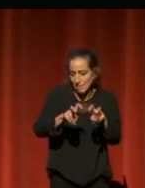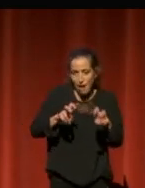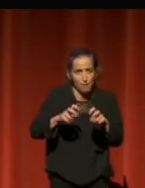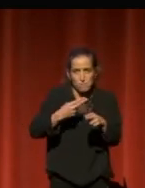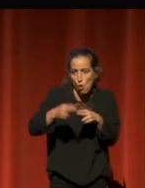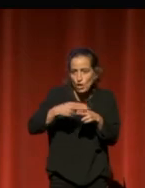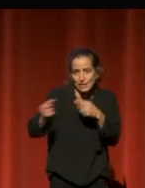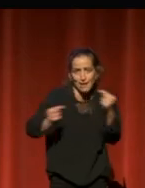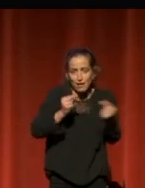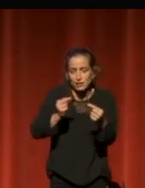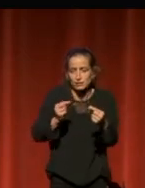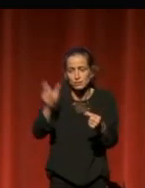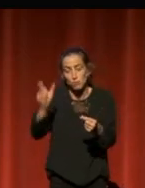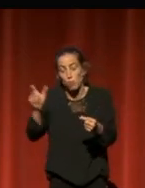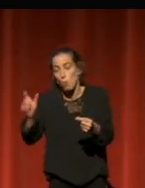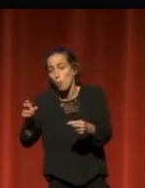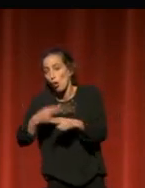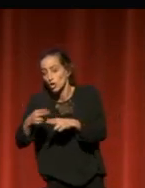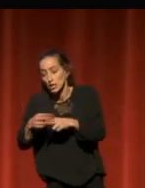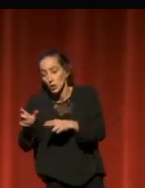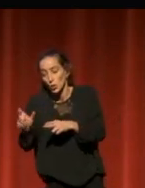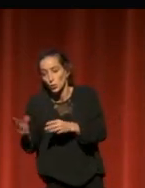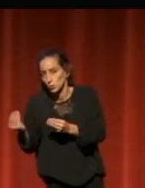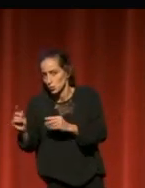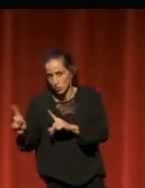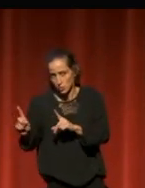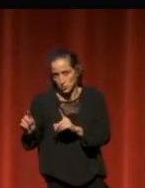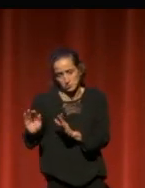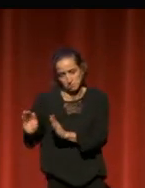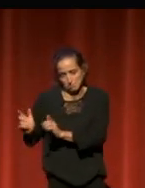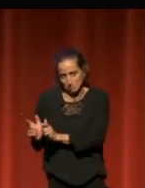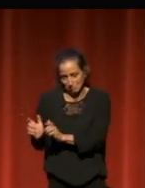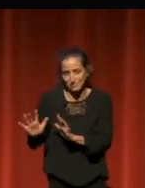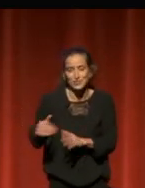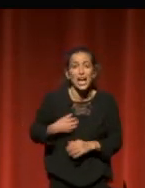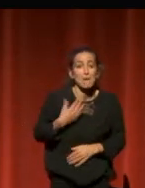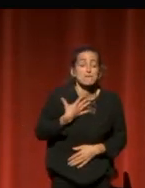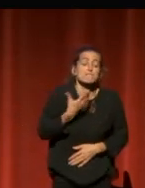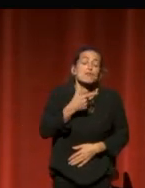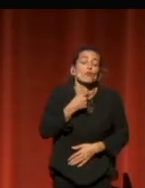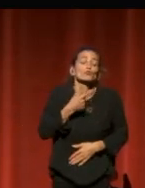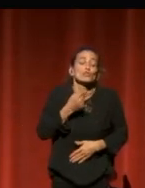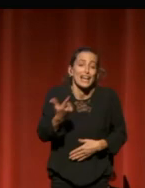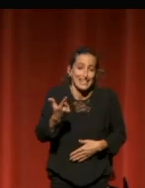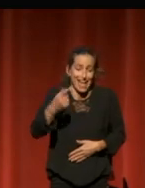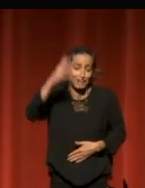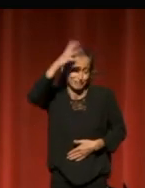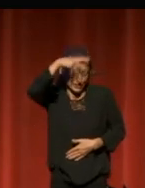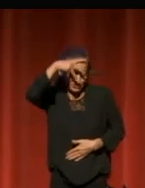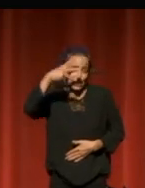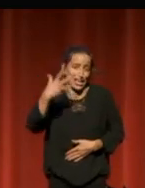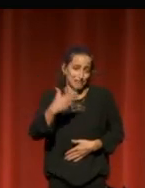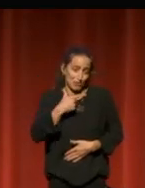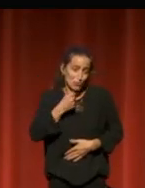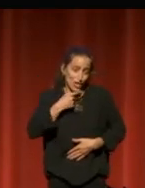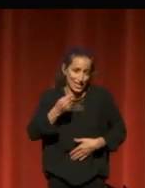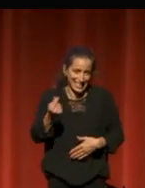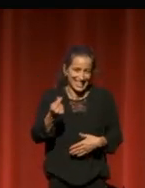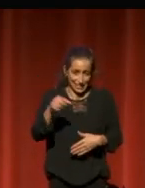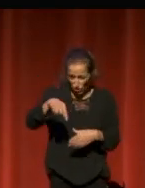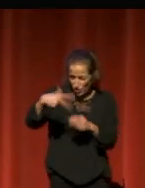muchos. A mí me gustaría tener a la presidenta del Gobierno de Navarra, tenerla en mi comunidad autónoma. Esto se graba,